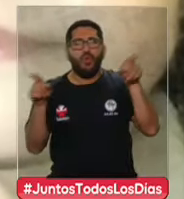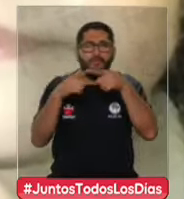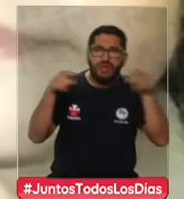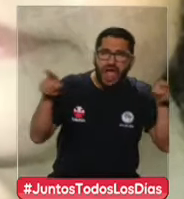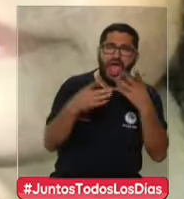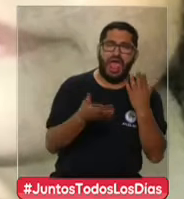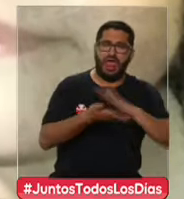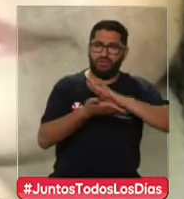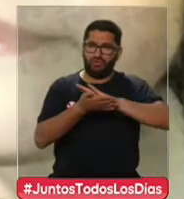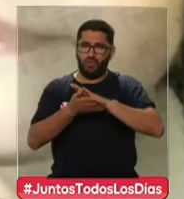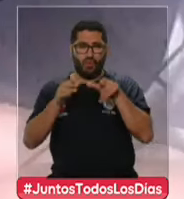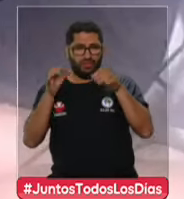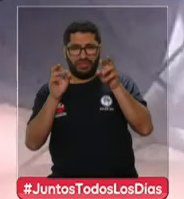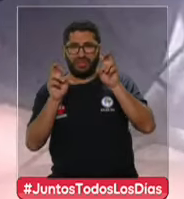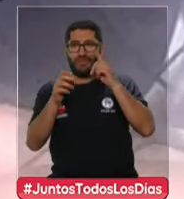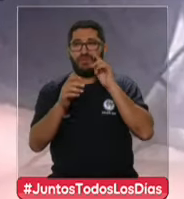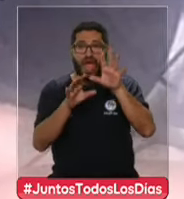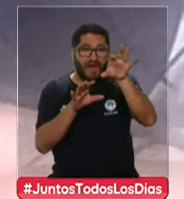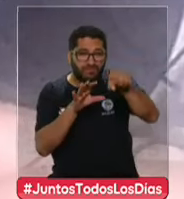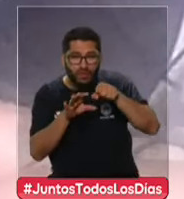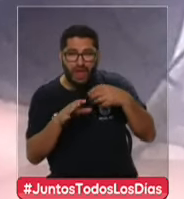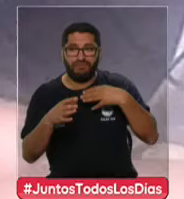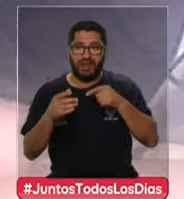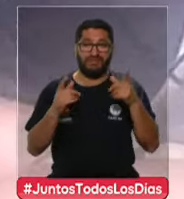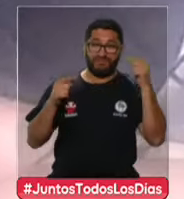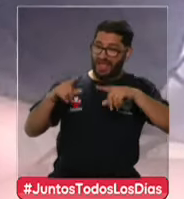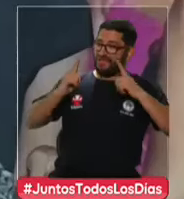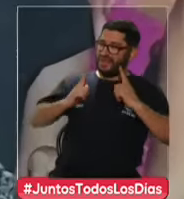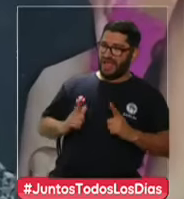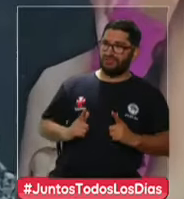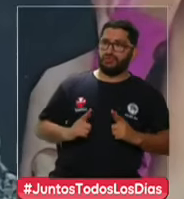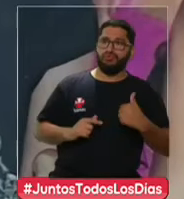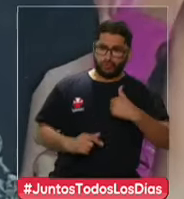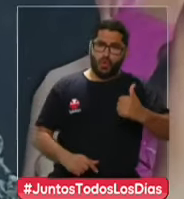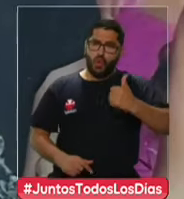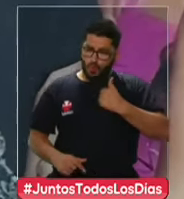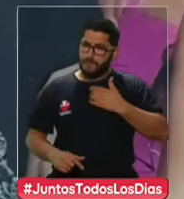buscar para traérmela de vacaciones. Nunca le fallé a mis hijas.